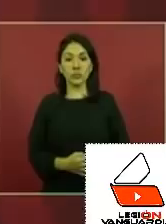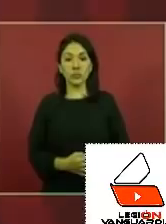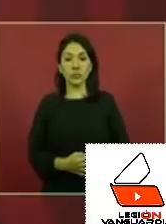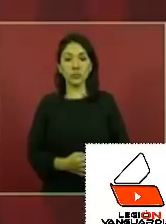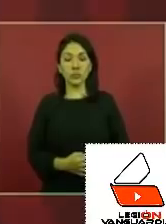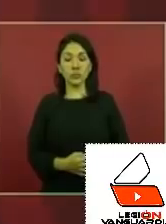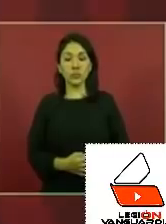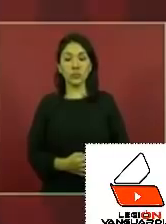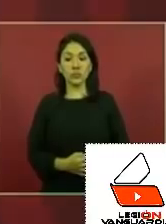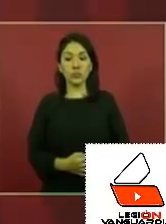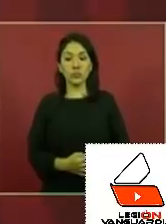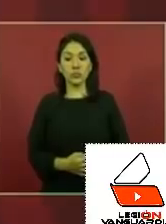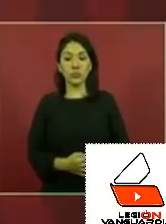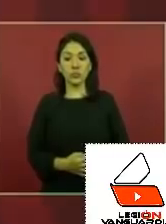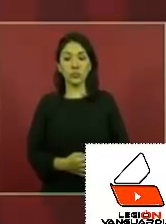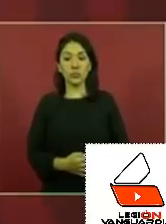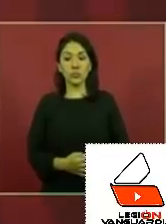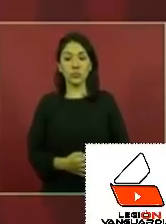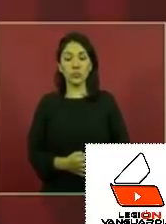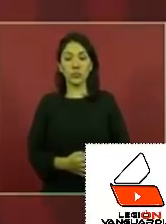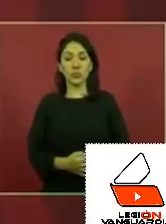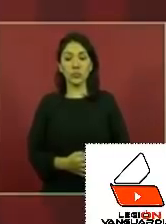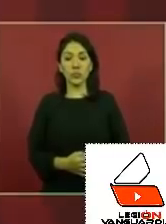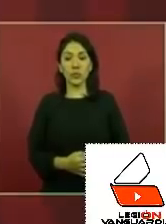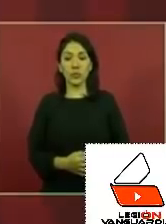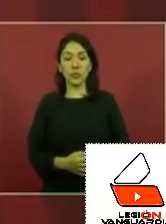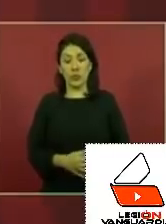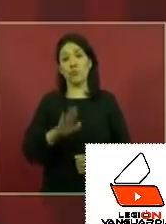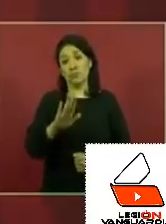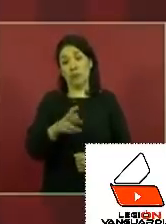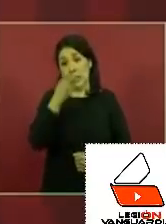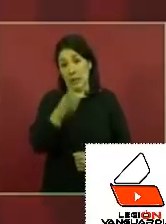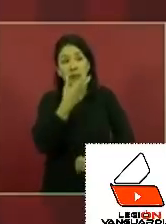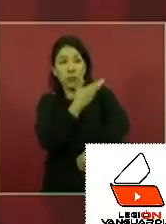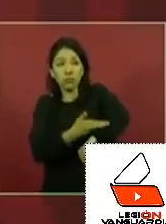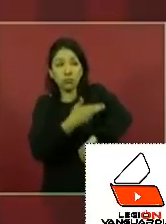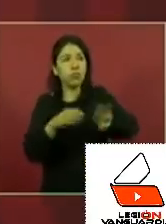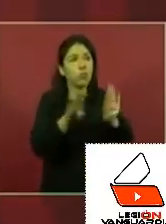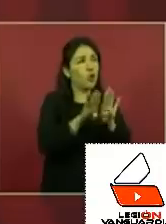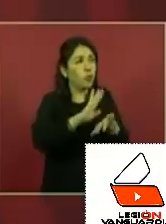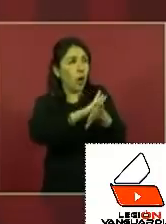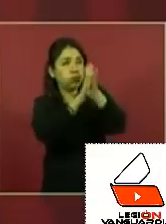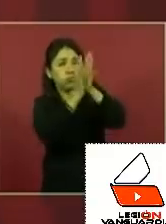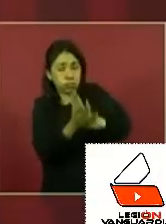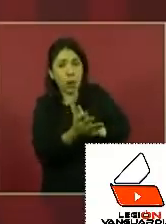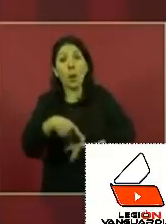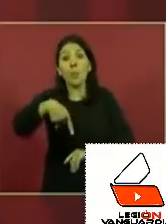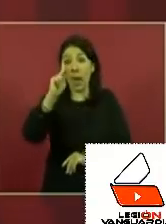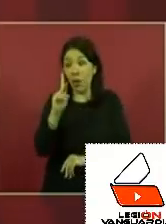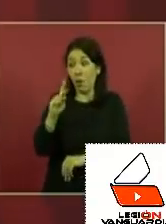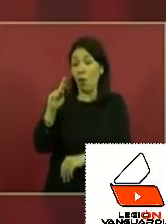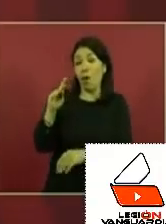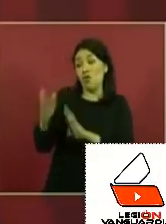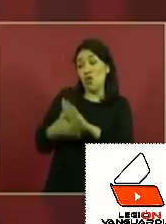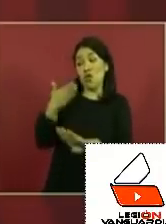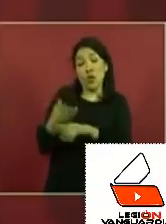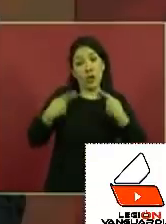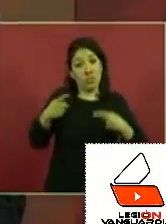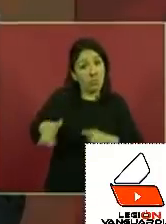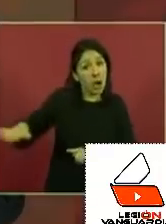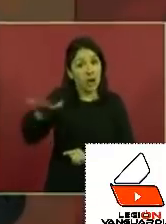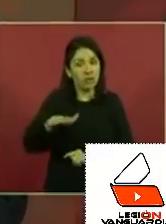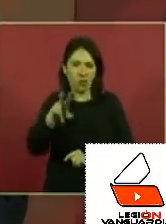Desde luego No Se perjudique Al pueblo Se proteja A la Comisión Federal De Electricidad